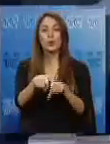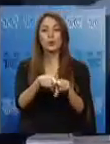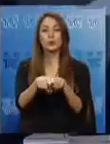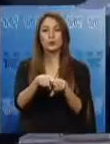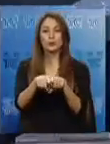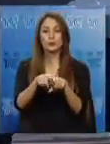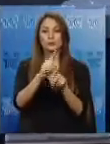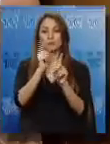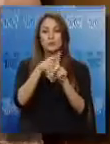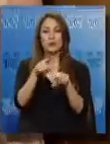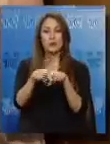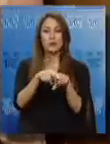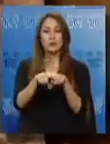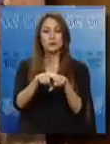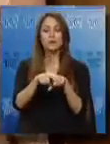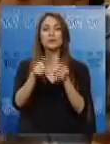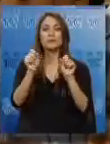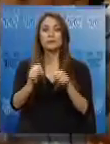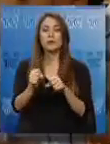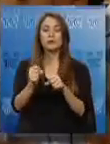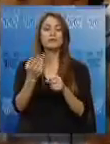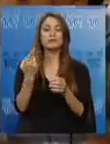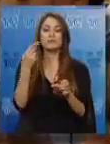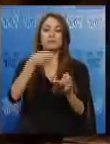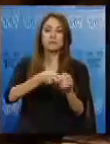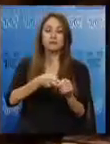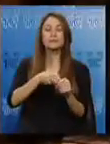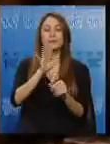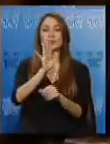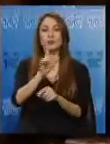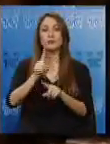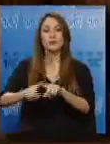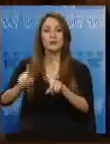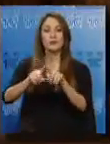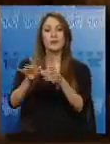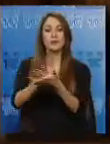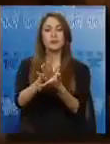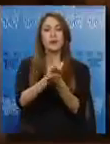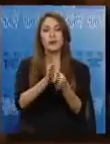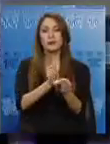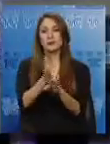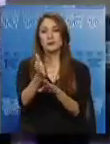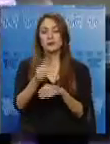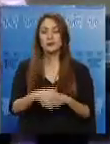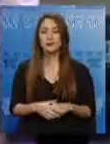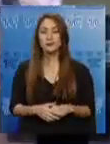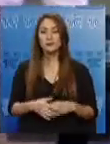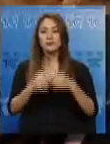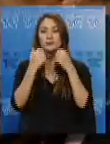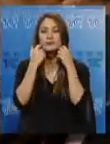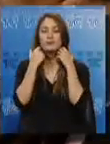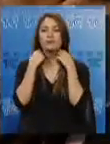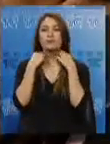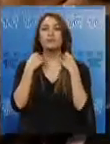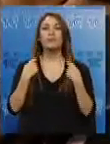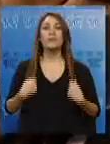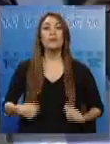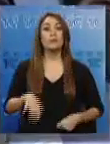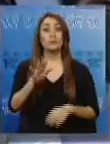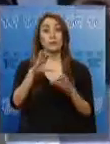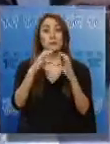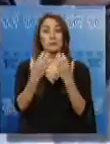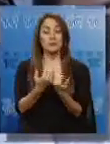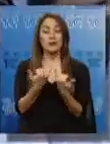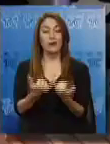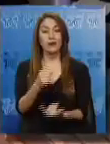méritos y oposición y se integran al alma mater porteña en diferentes especialidades. Jaime Medina, presidente de la Comisión Interventora,